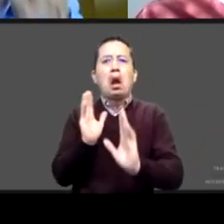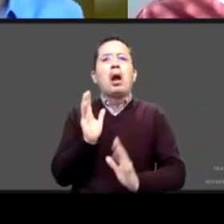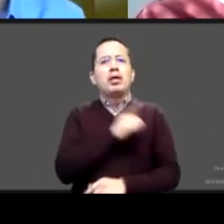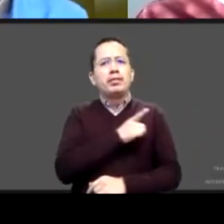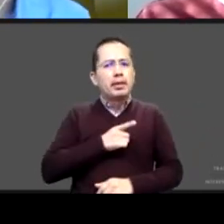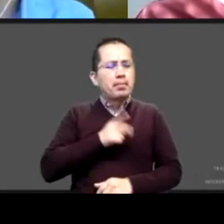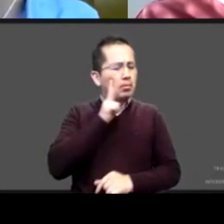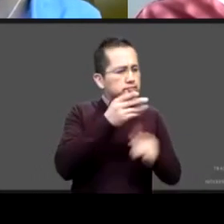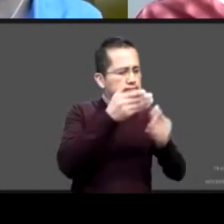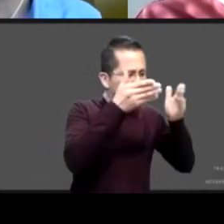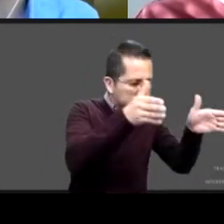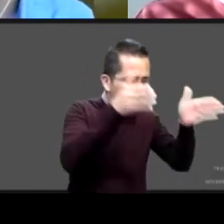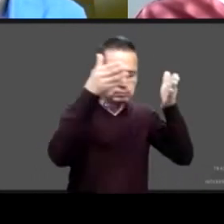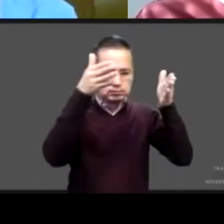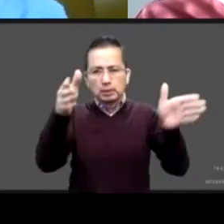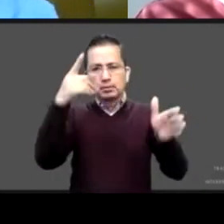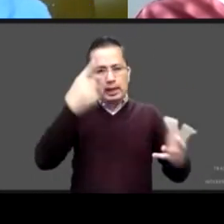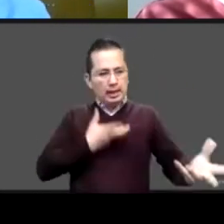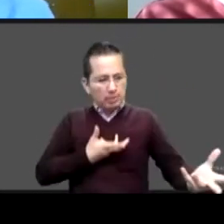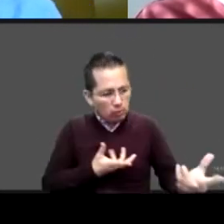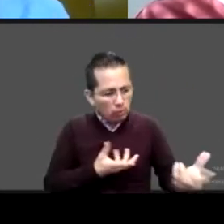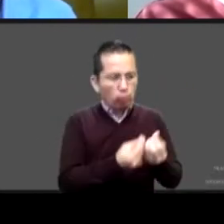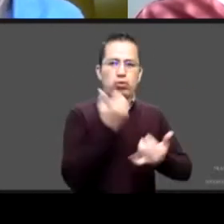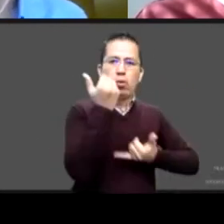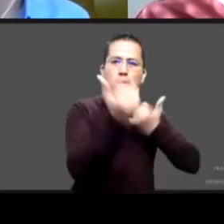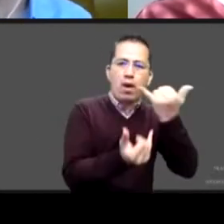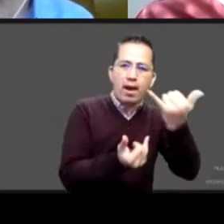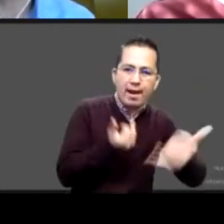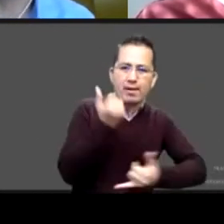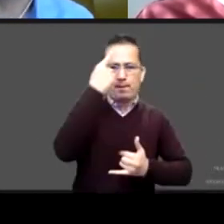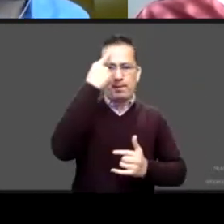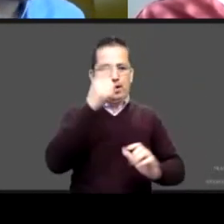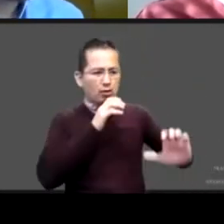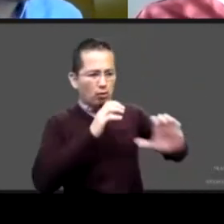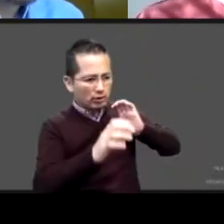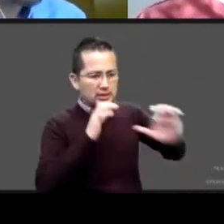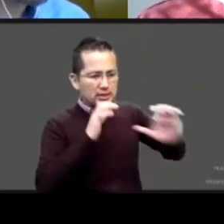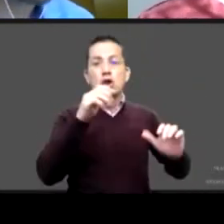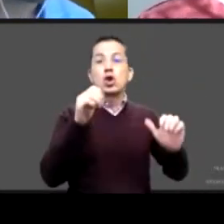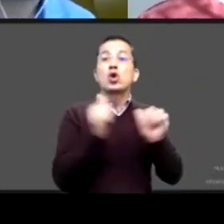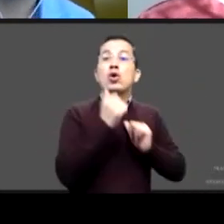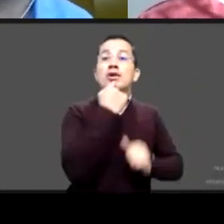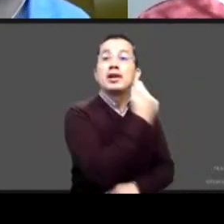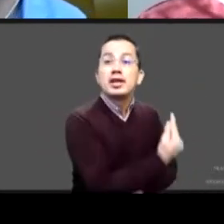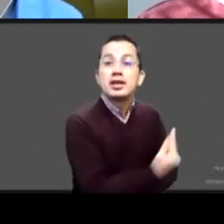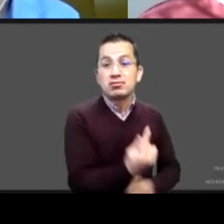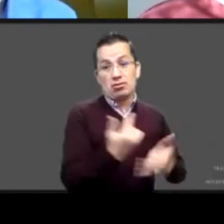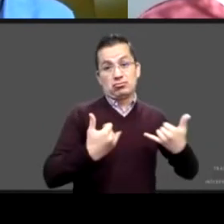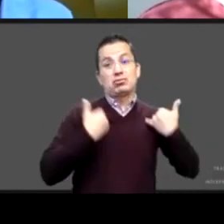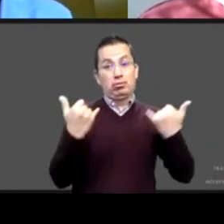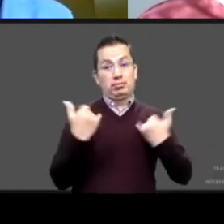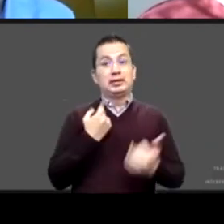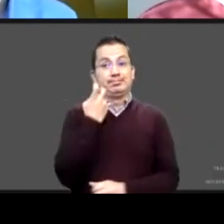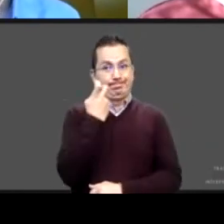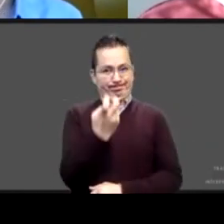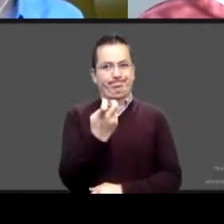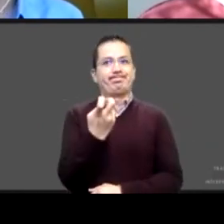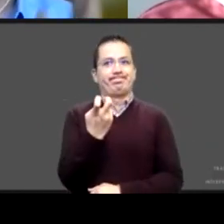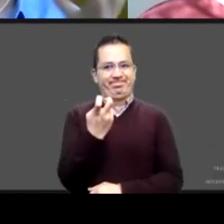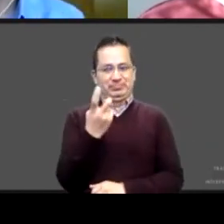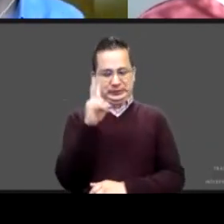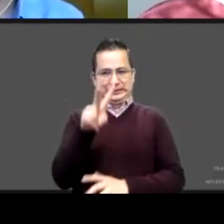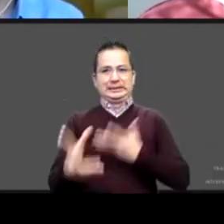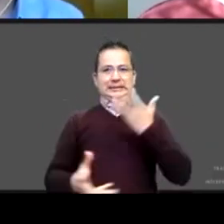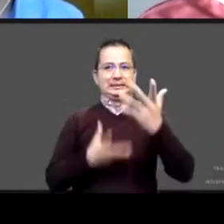las propias formas de comunicación de las y los adolescentes. Es todo un reto enorme y a nivel intergeneracional.